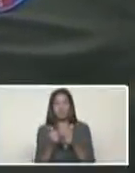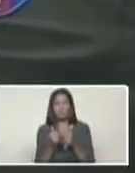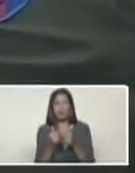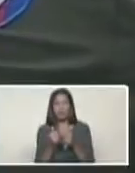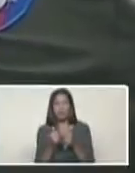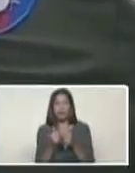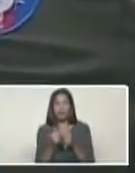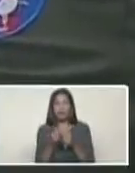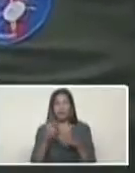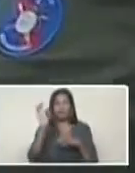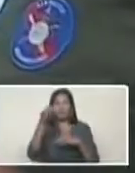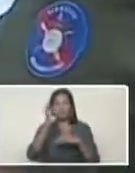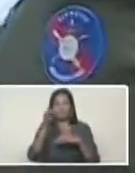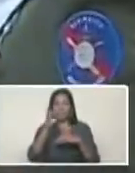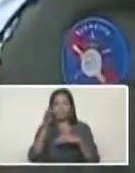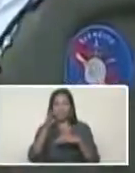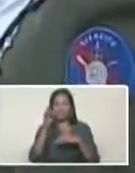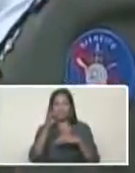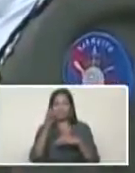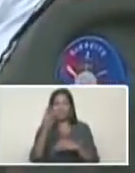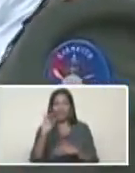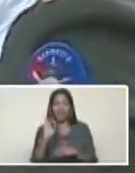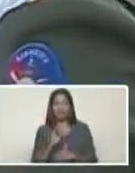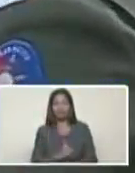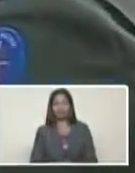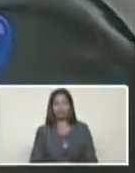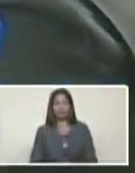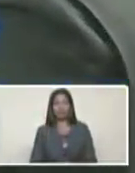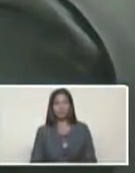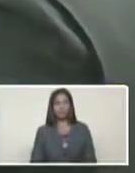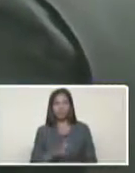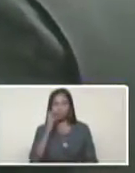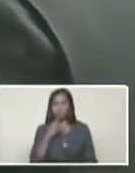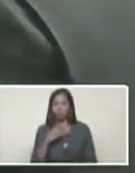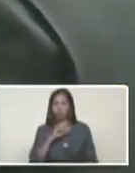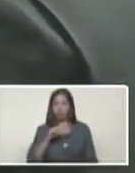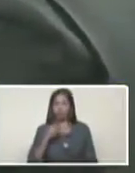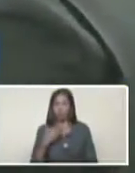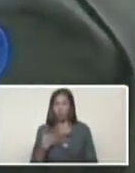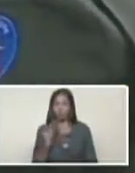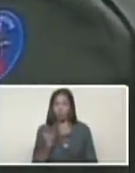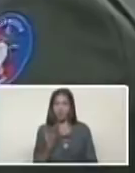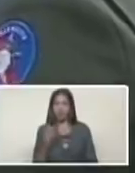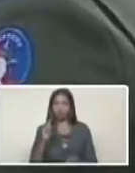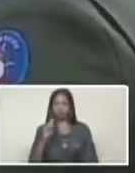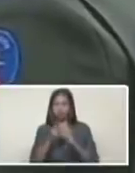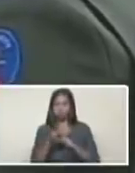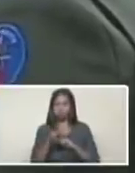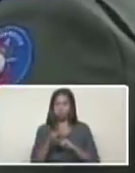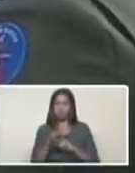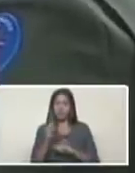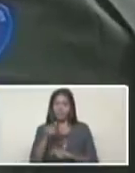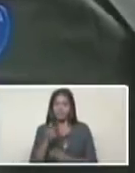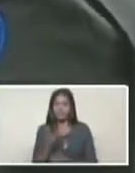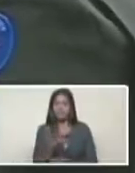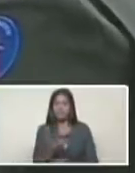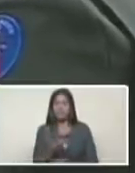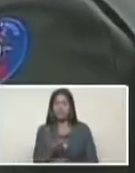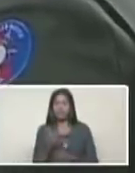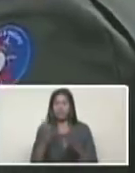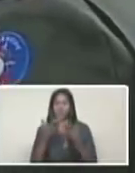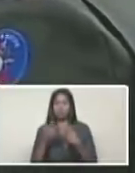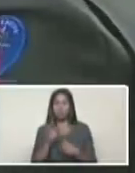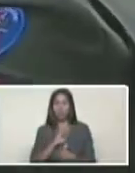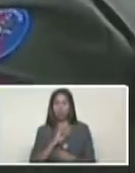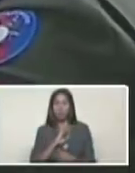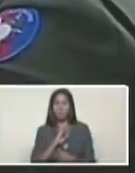nanosatélites. Nanosatélites. Sí, nanosatélites que, bueno, pudiese reemplazar incluso con la producción en